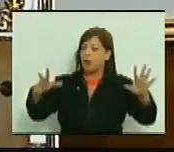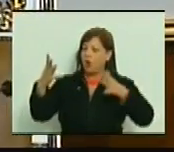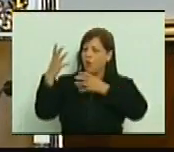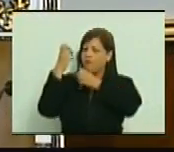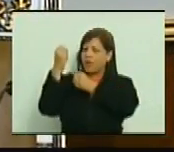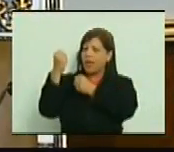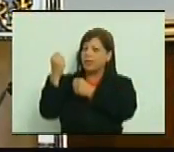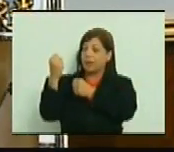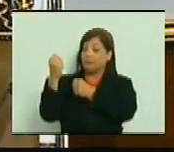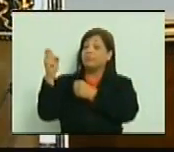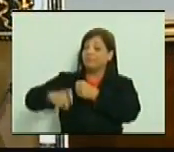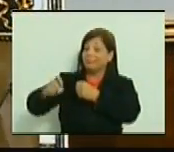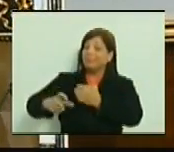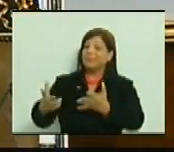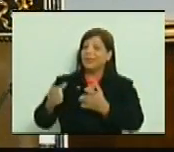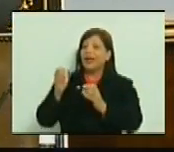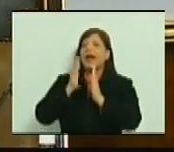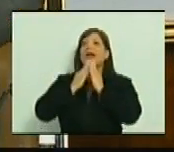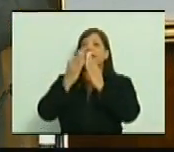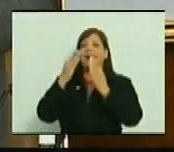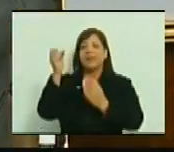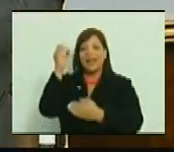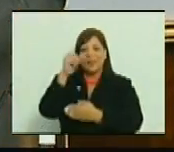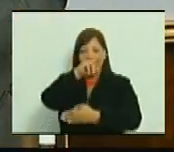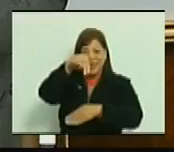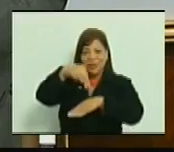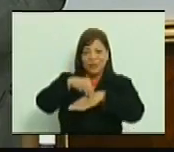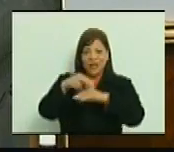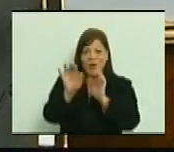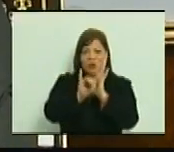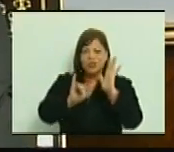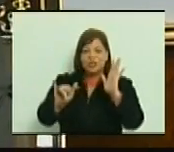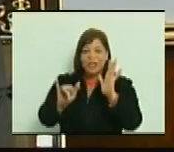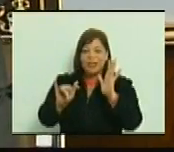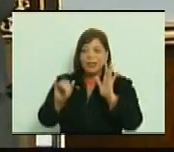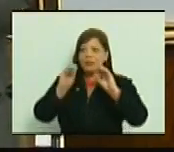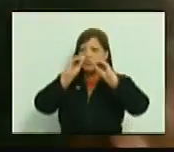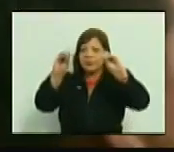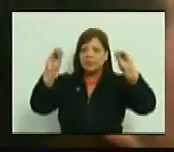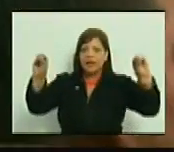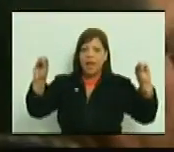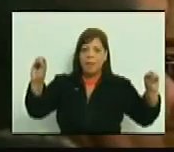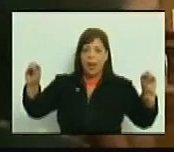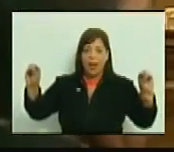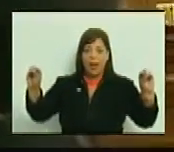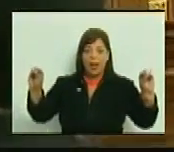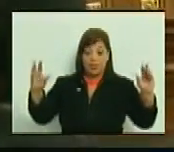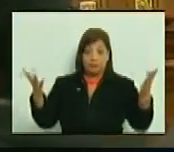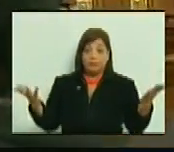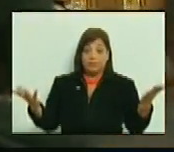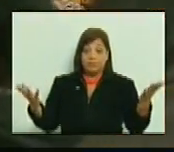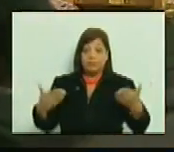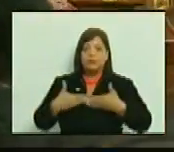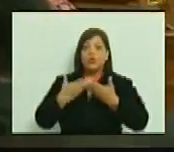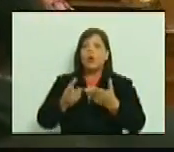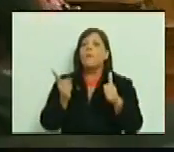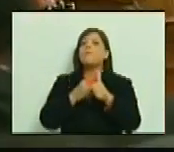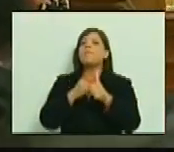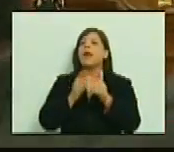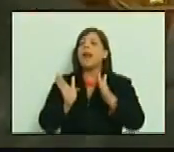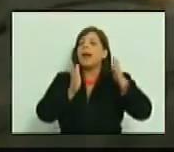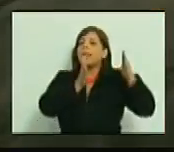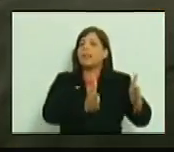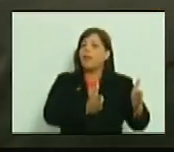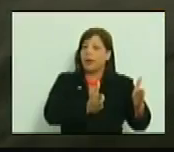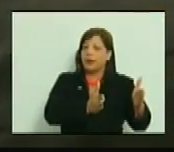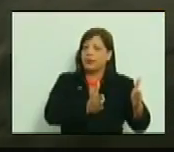confianza. Y la Asamblea Nacional Constituyente, en su convocatoria y en su elección, nos dio una primera etapa de